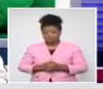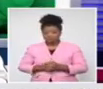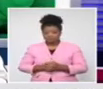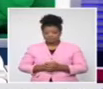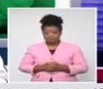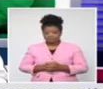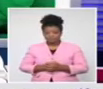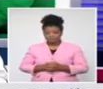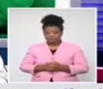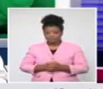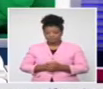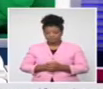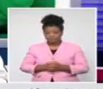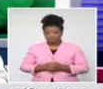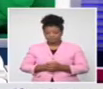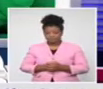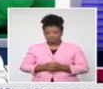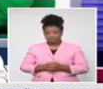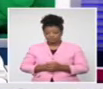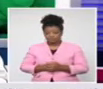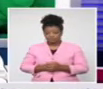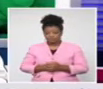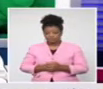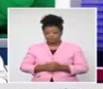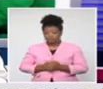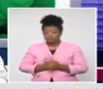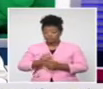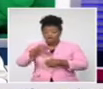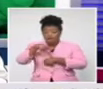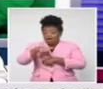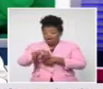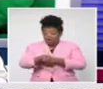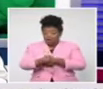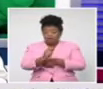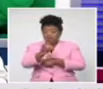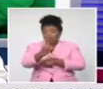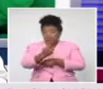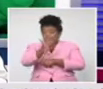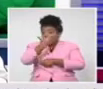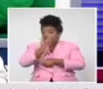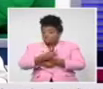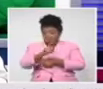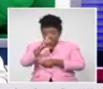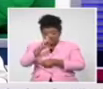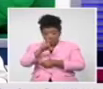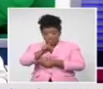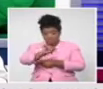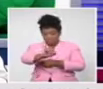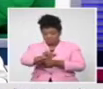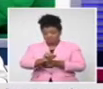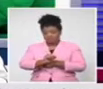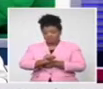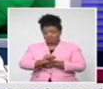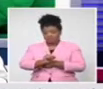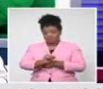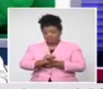Se incorpora un jovencito, ya pudiéramos decir, de 16 años de edad, con un grupo